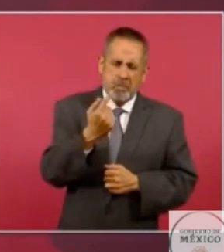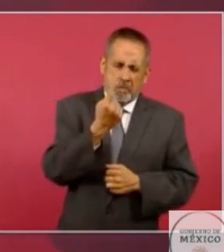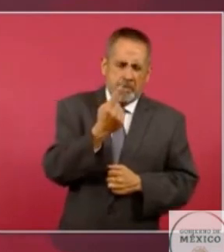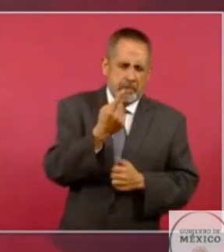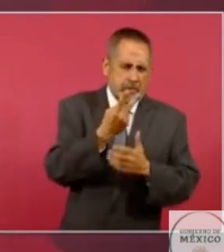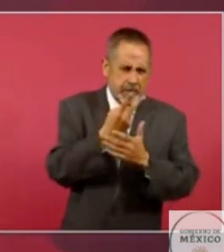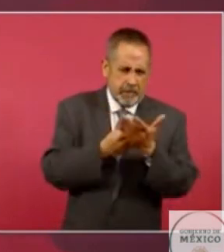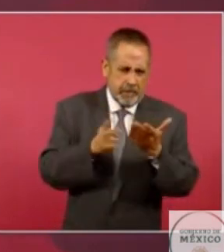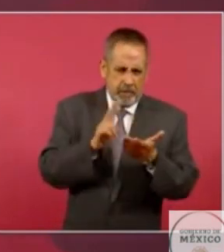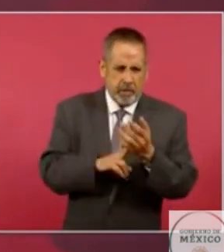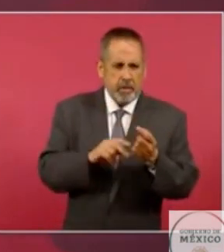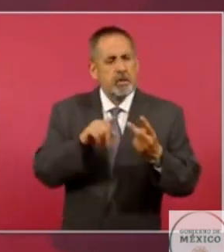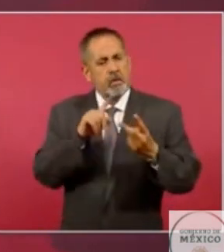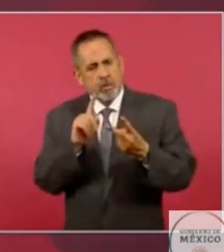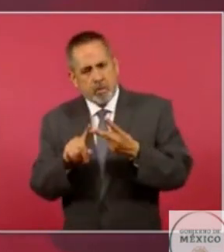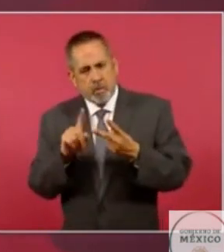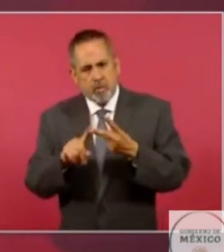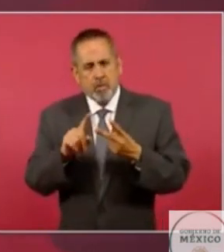eólica,